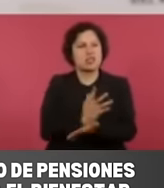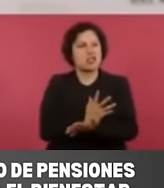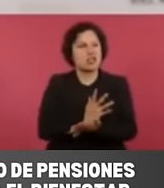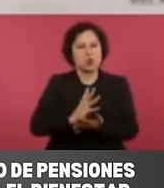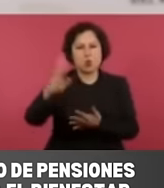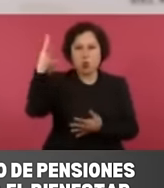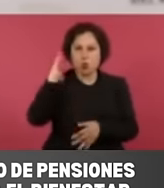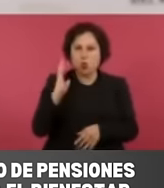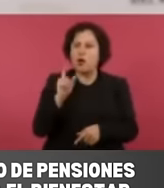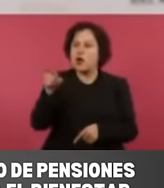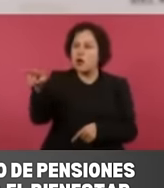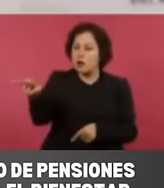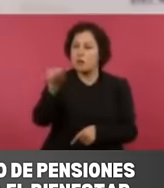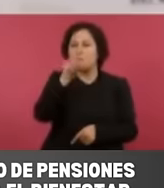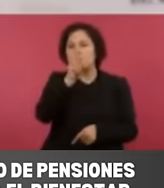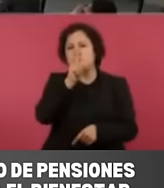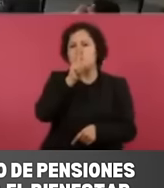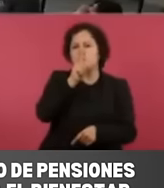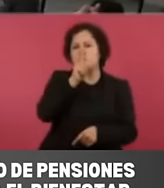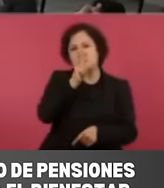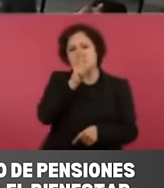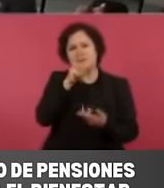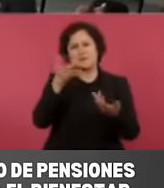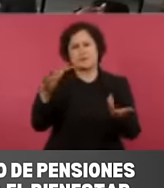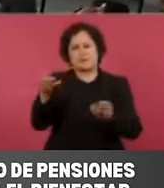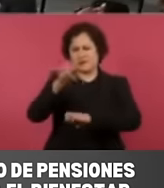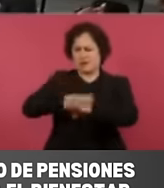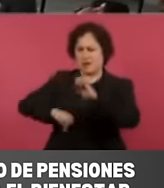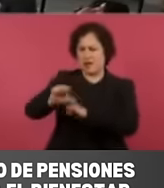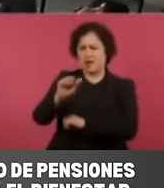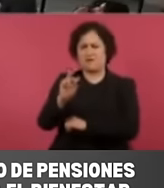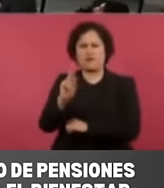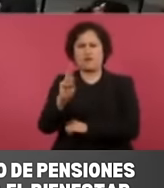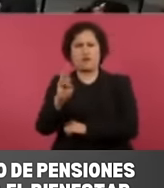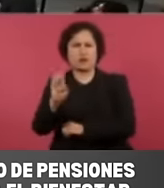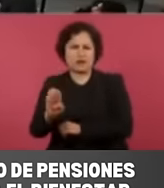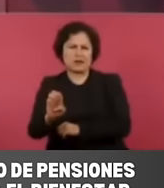las afores por administrar las pensiones?